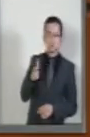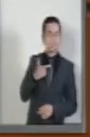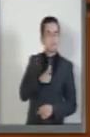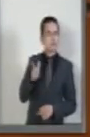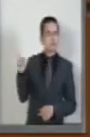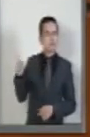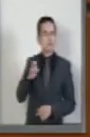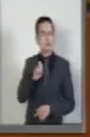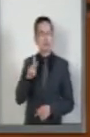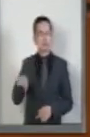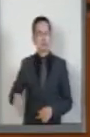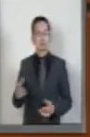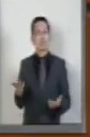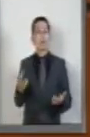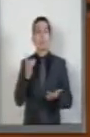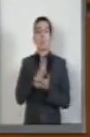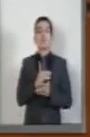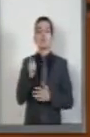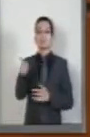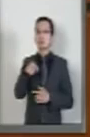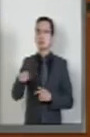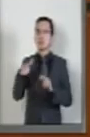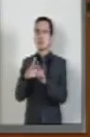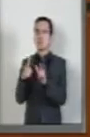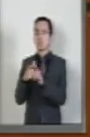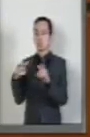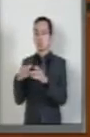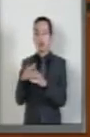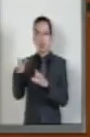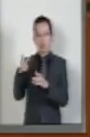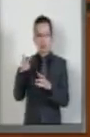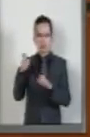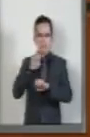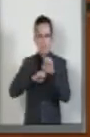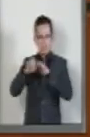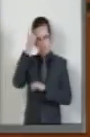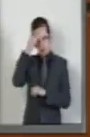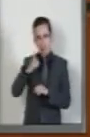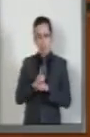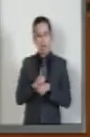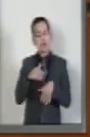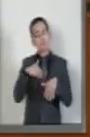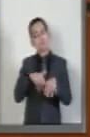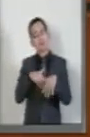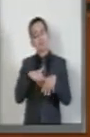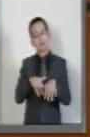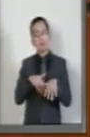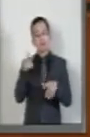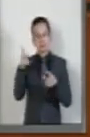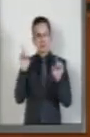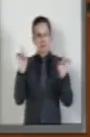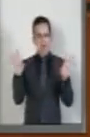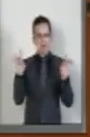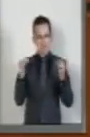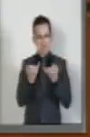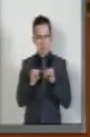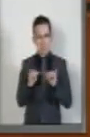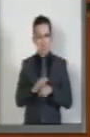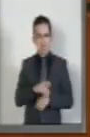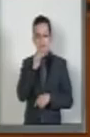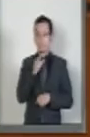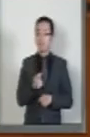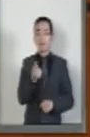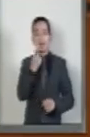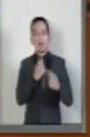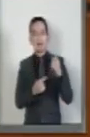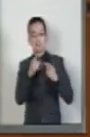empresarios se manifestara en el Ángel de la Independencia y que algunos otros manotearan, como vimos hacer